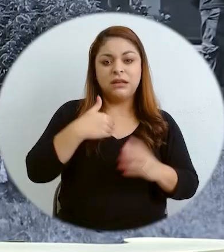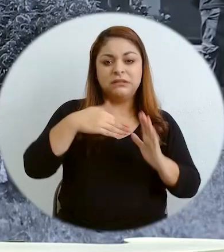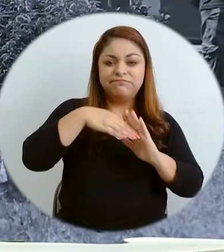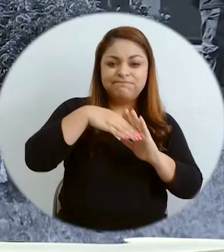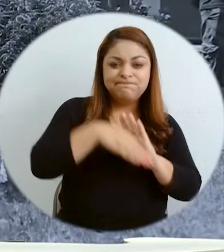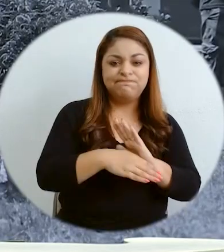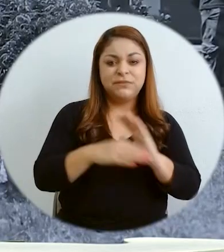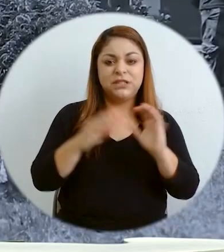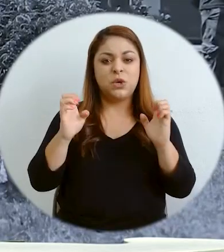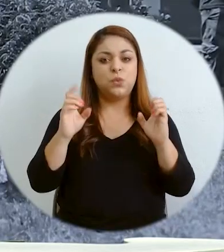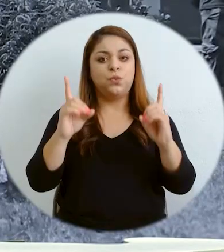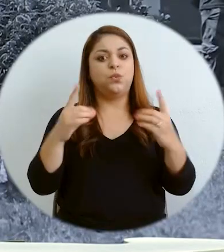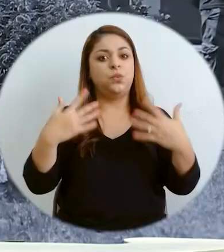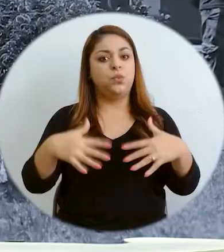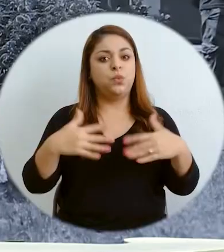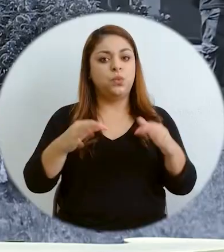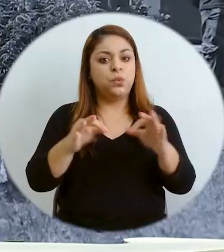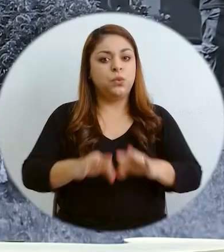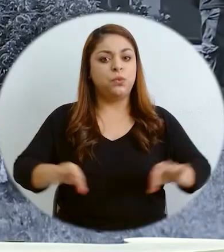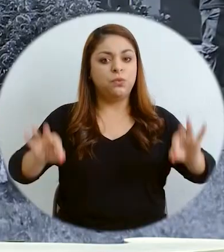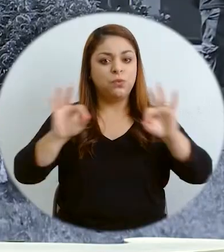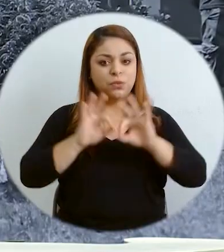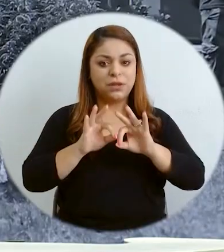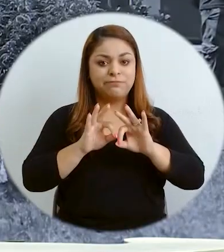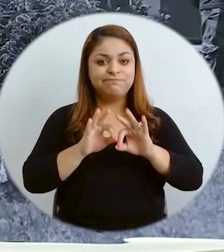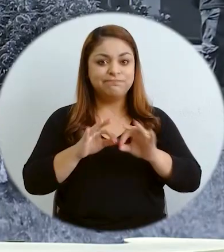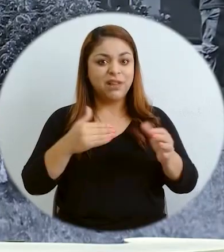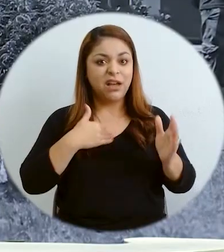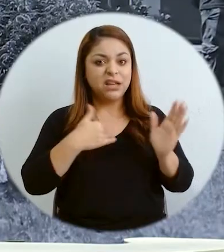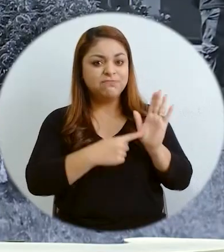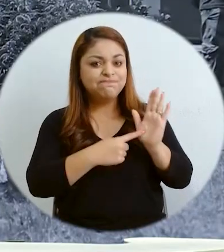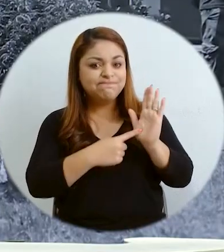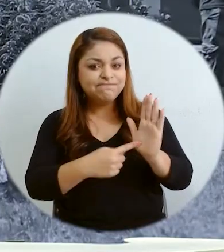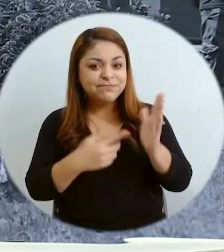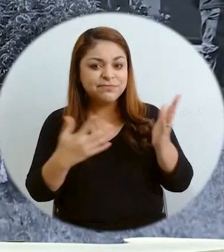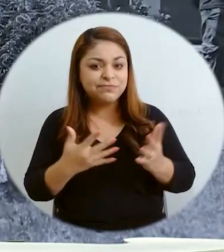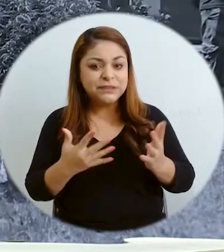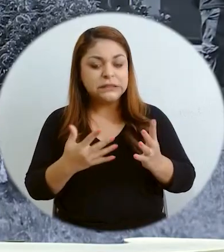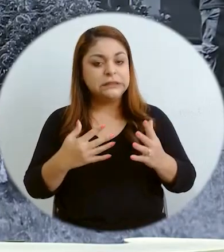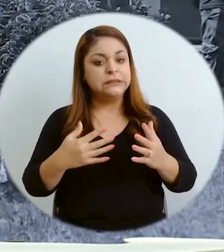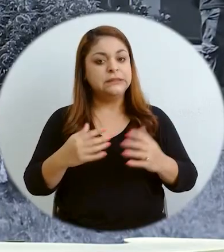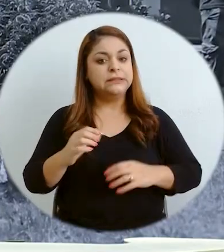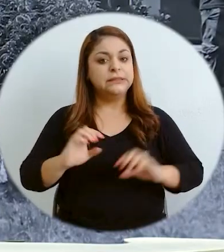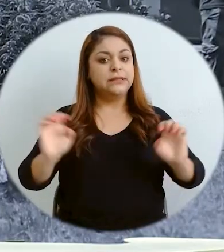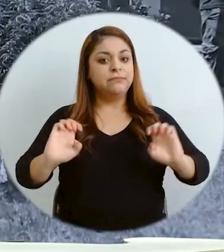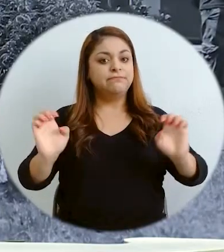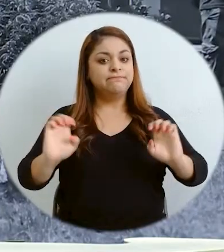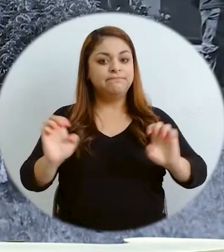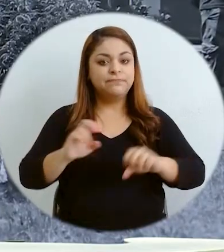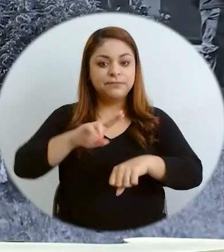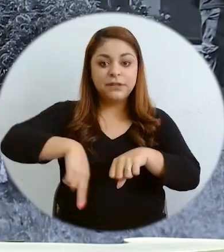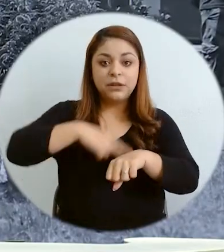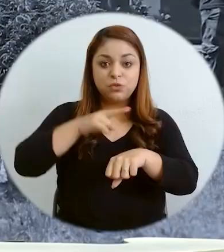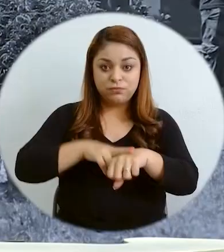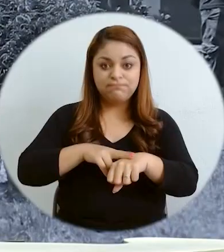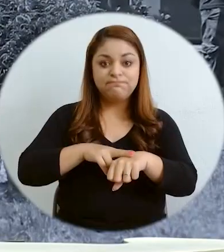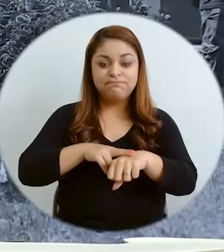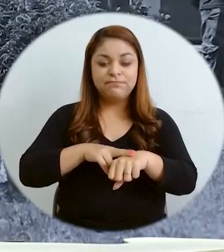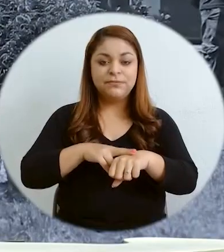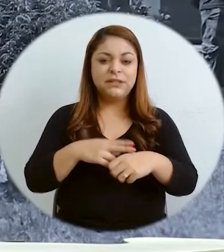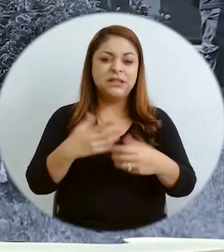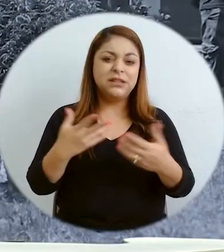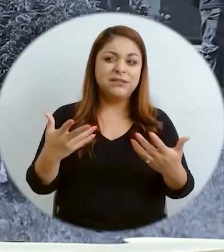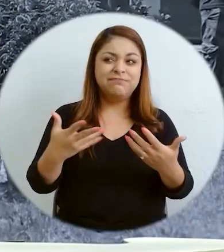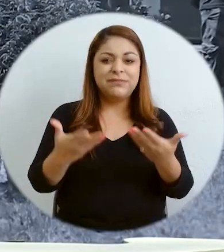educativa importante que pues ya da señales de emergencia nacional y que nos ha hecho un